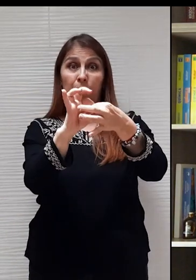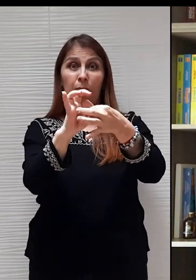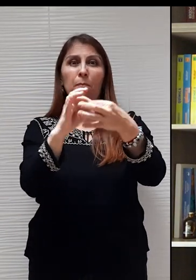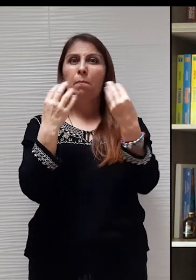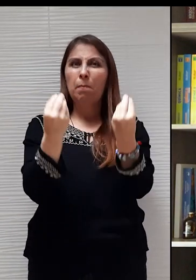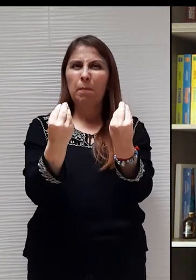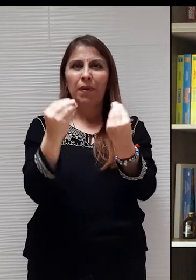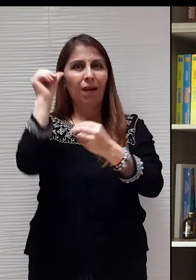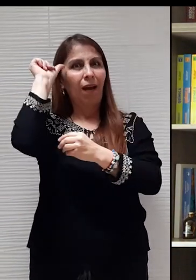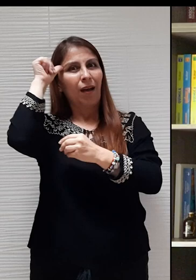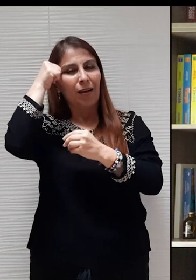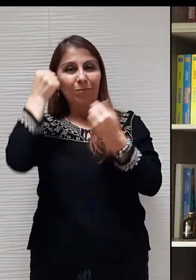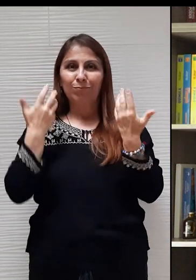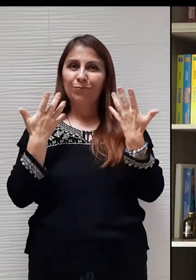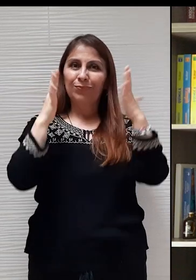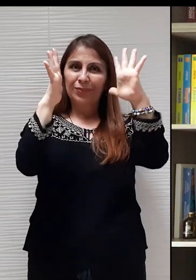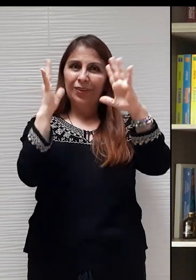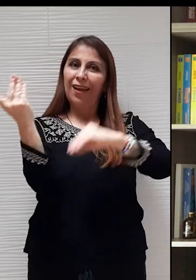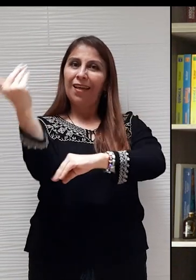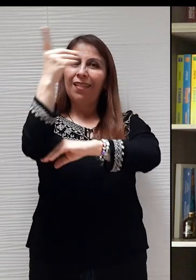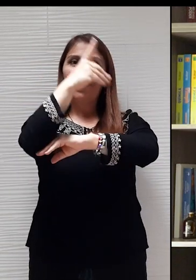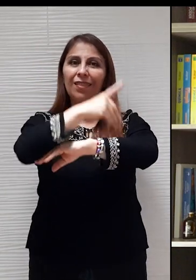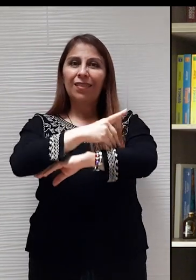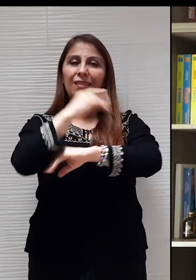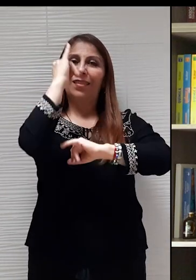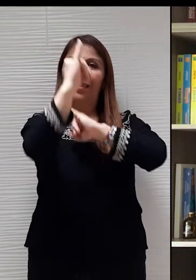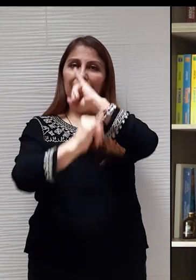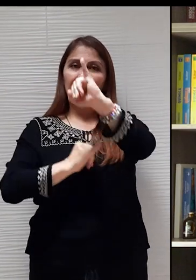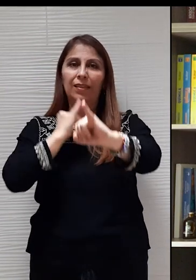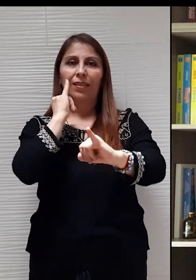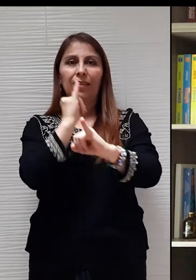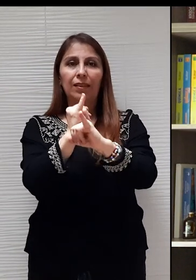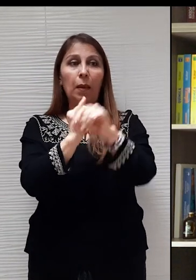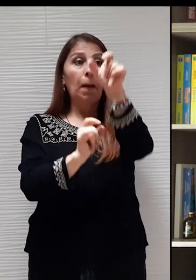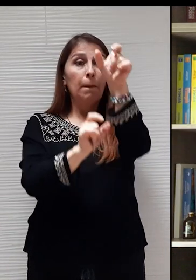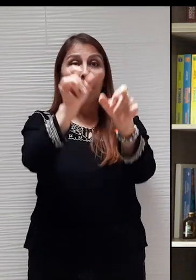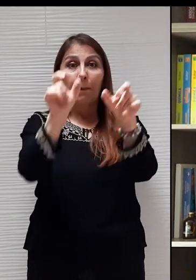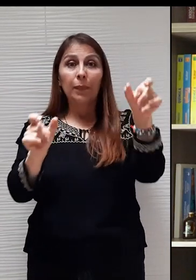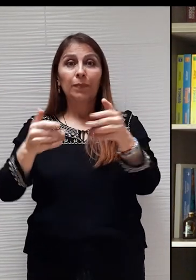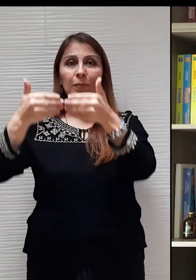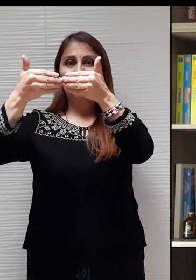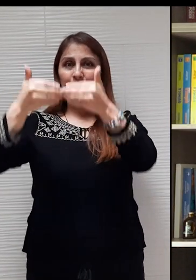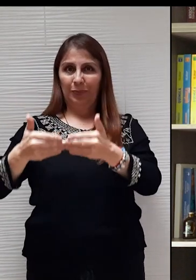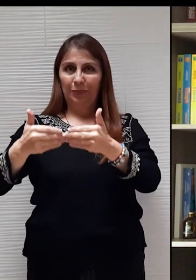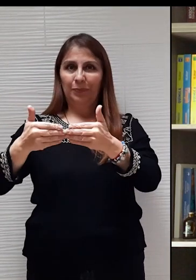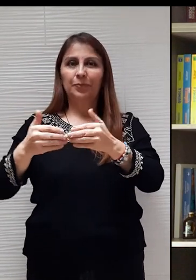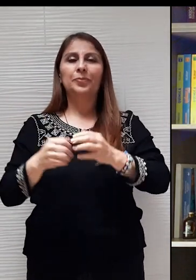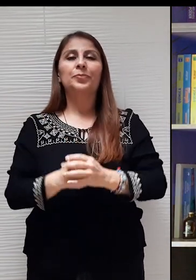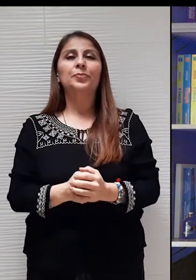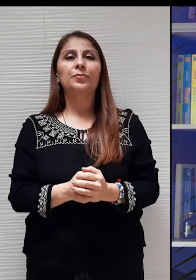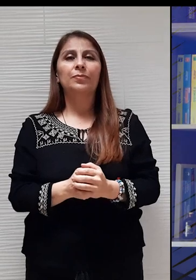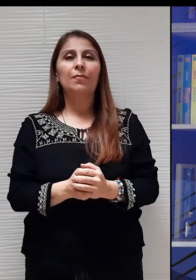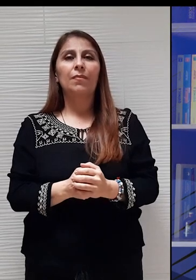conmemoración del Día Internacional de las Personas en